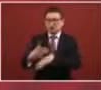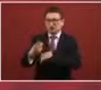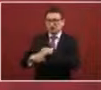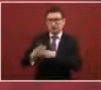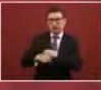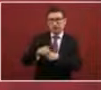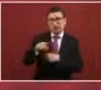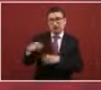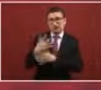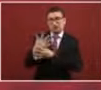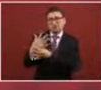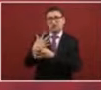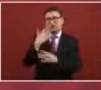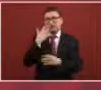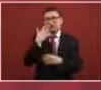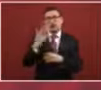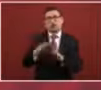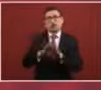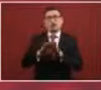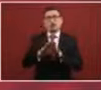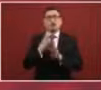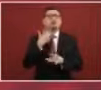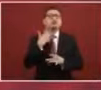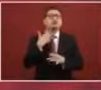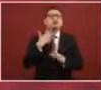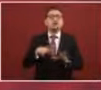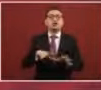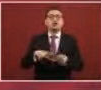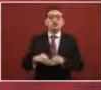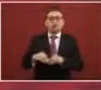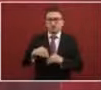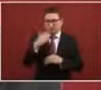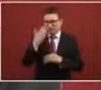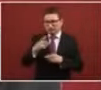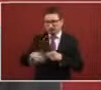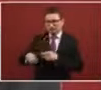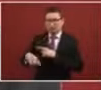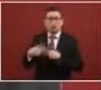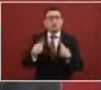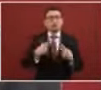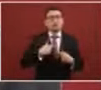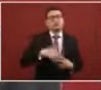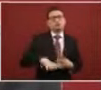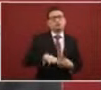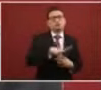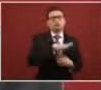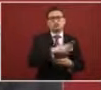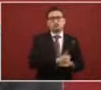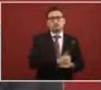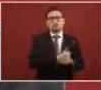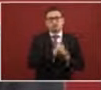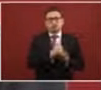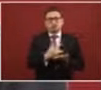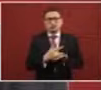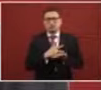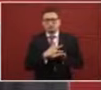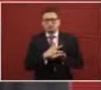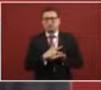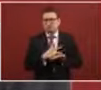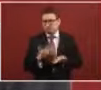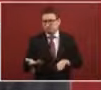dejarnos sin abasto de combustibles y la gente nos respaldó, nos apoyó